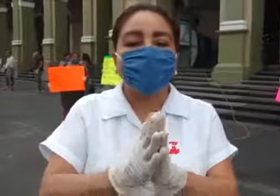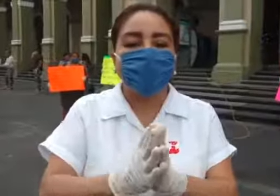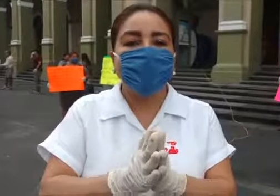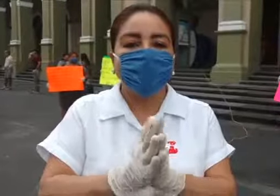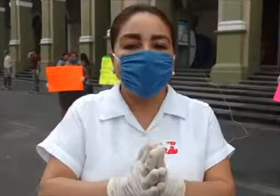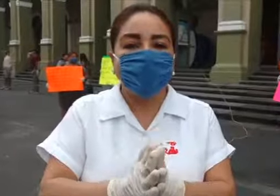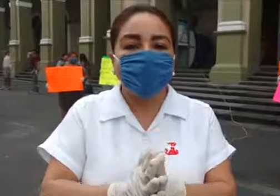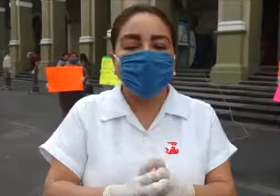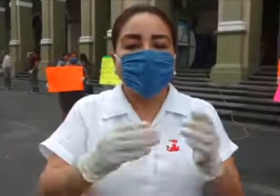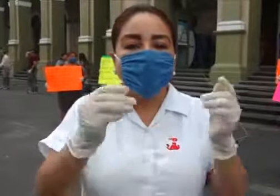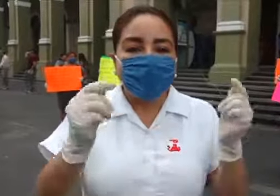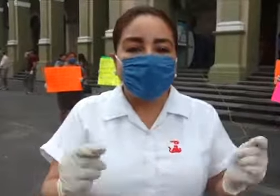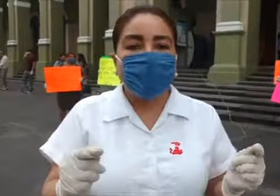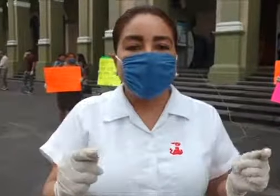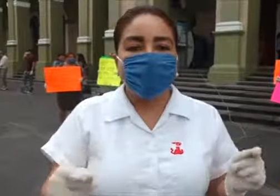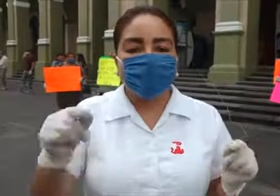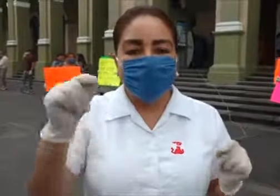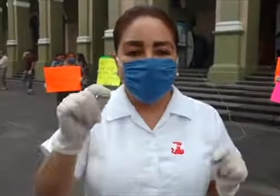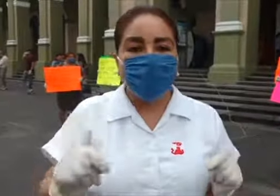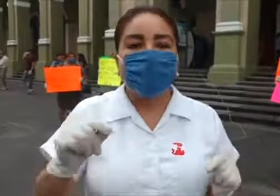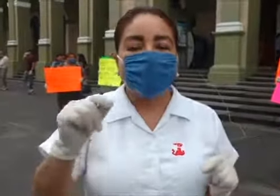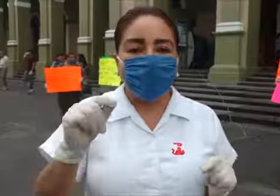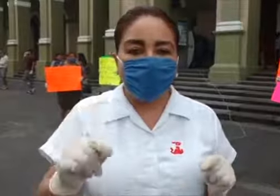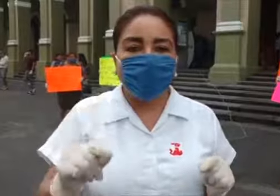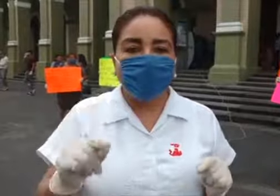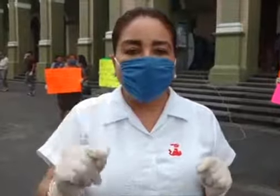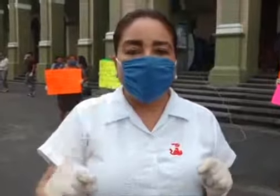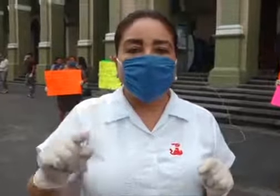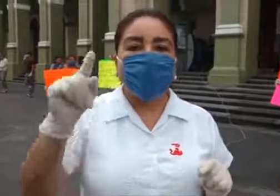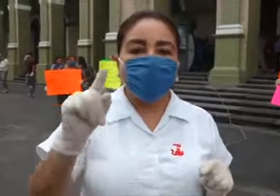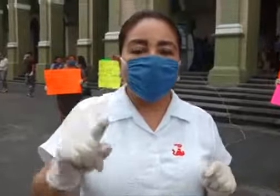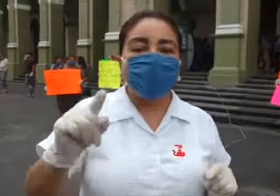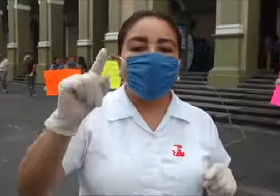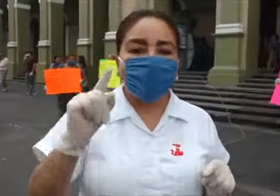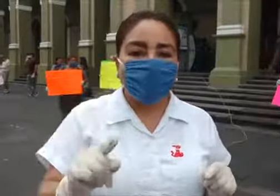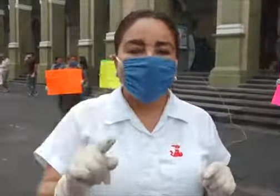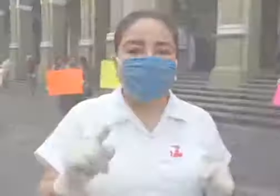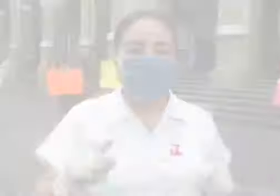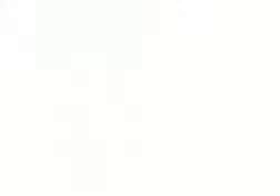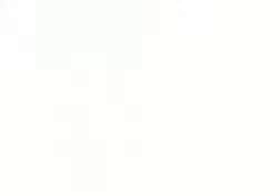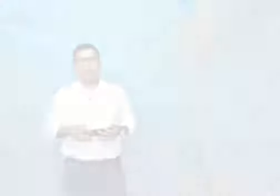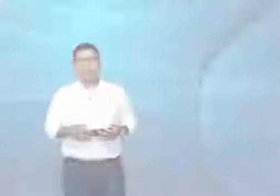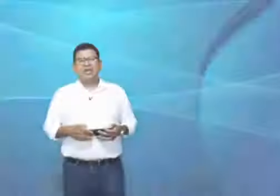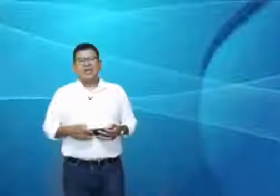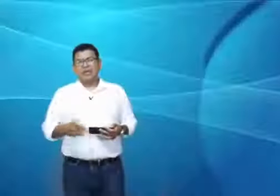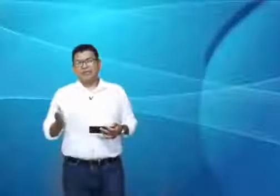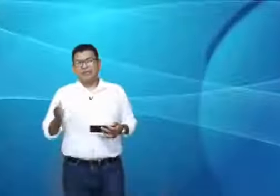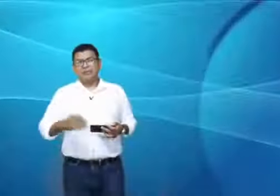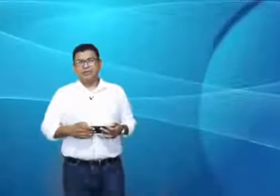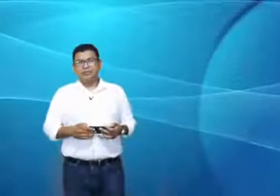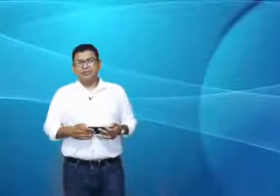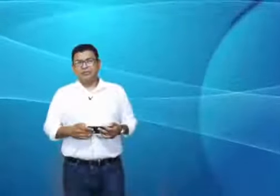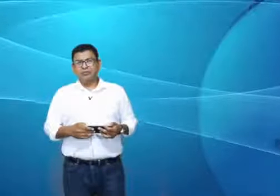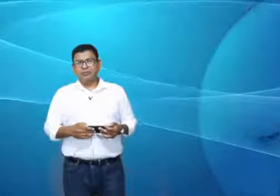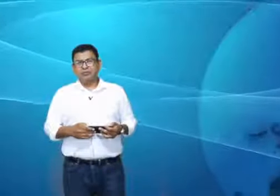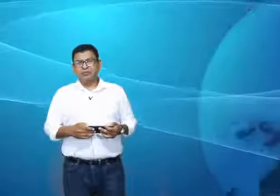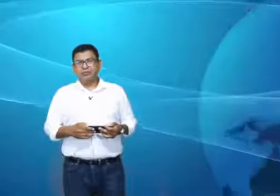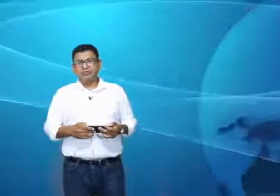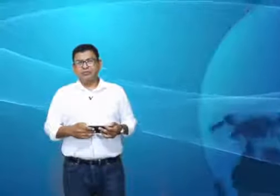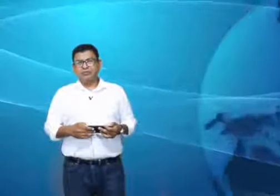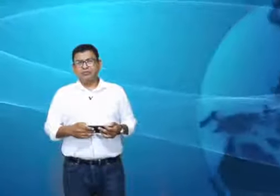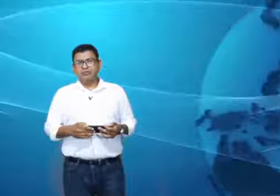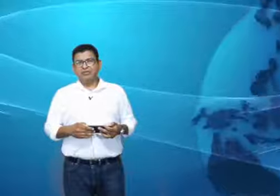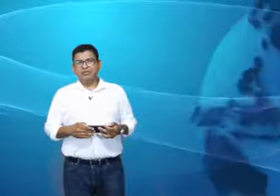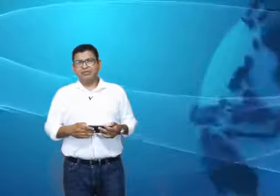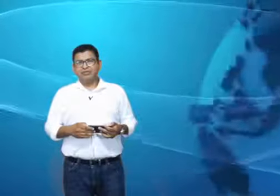Cuitláhuac García Jiménez, que se pongan a trabajar, que ayuden a la gente. Además, el Ayuntamiento de Córdoba